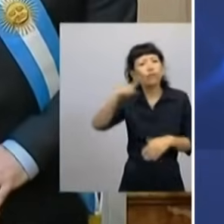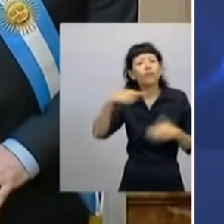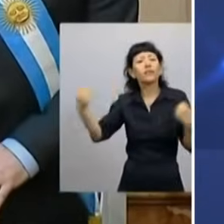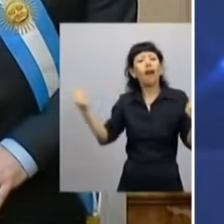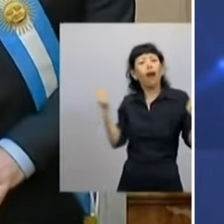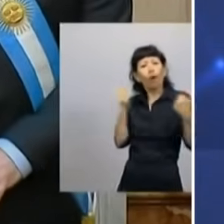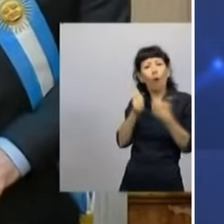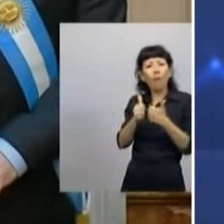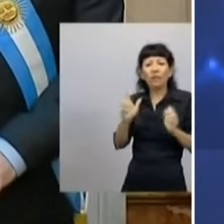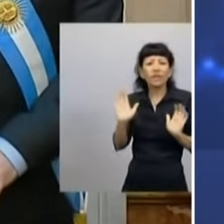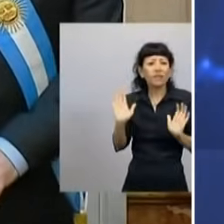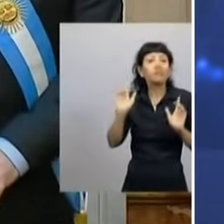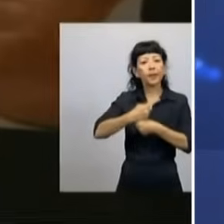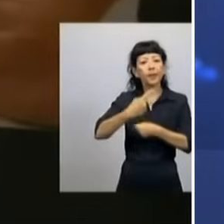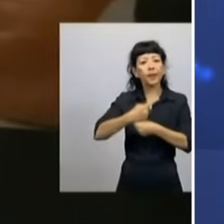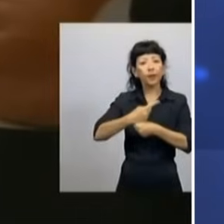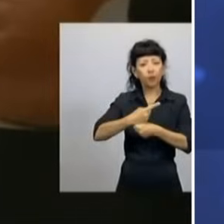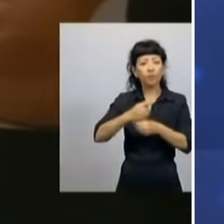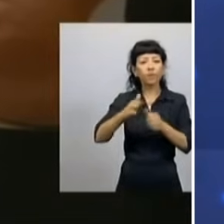desafío.